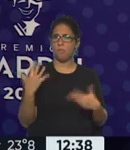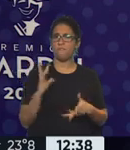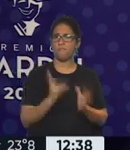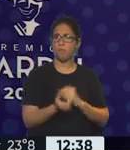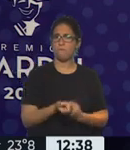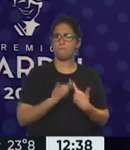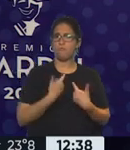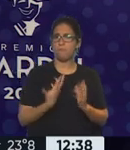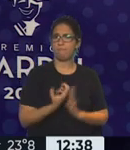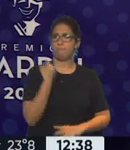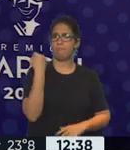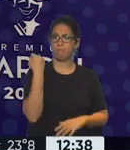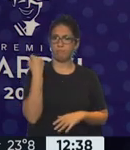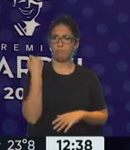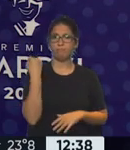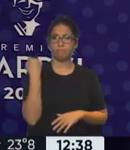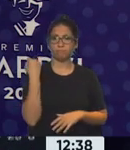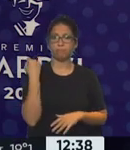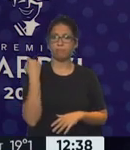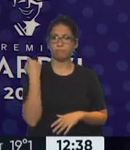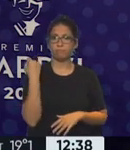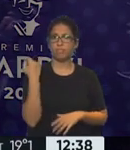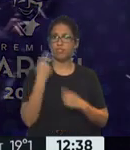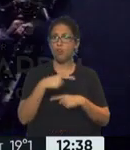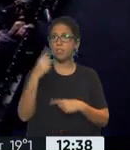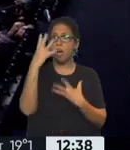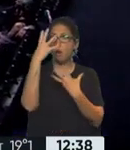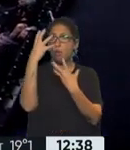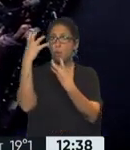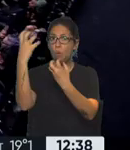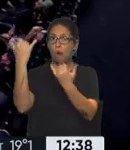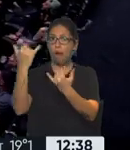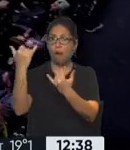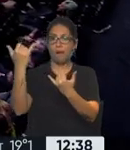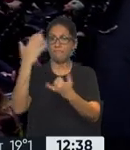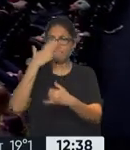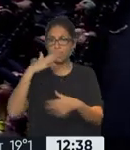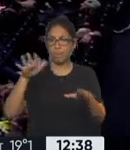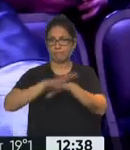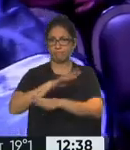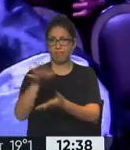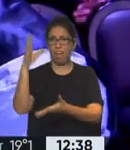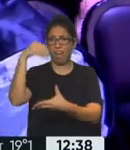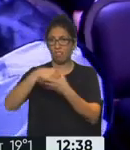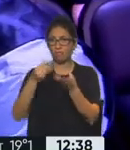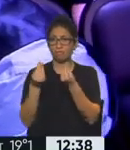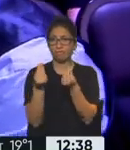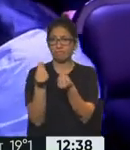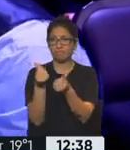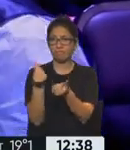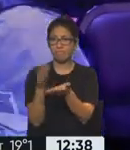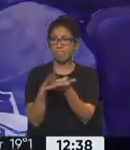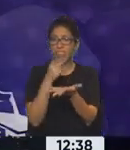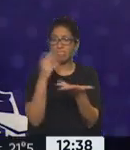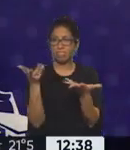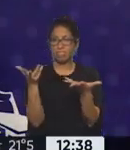veces hay cosas que nos ponen ahí que pueden ser muy distractivas, muy llamativas, pero que al final están bastante vacías, digamos. Creo que me doy